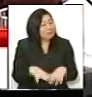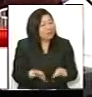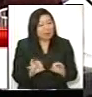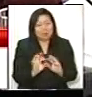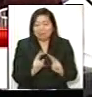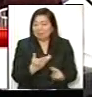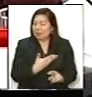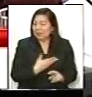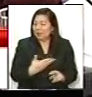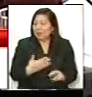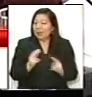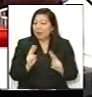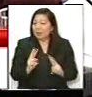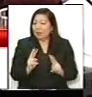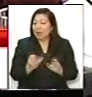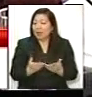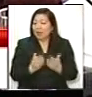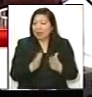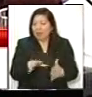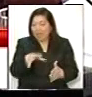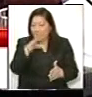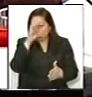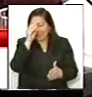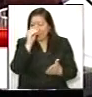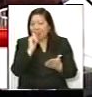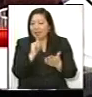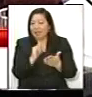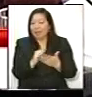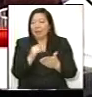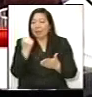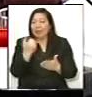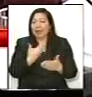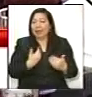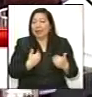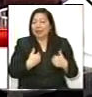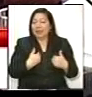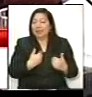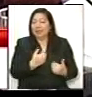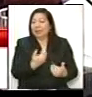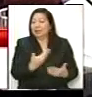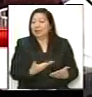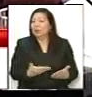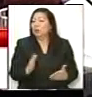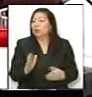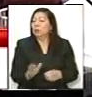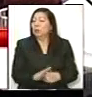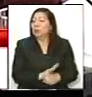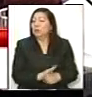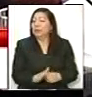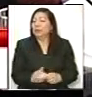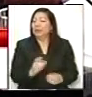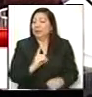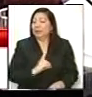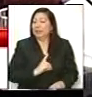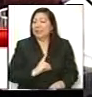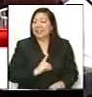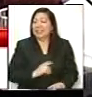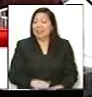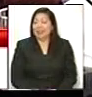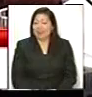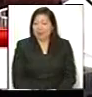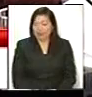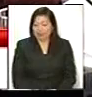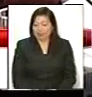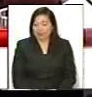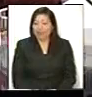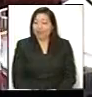vea el presidente, sino que nos vean los escolares y aprendan que los poderes tienen que tener autonomía, suficiencia y dignidad. Gracias,